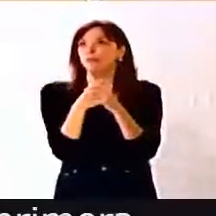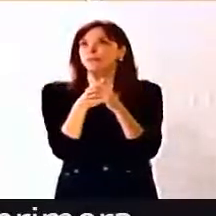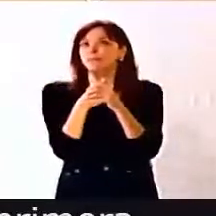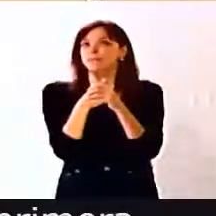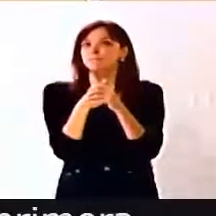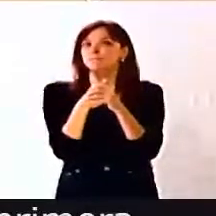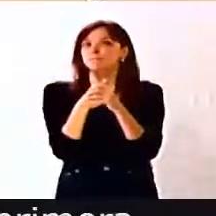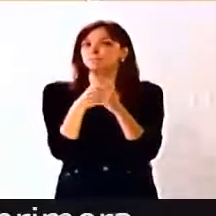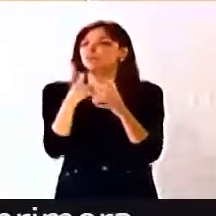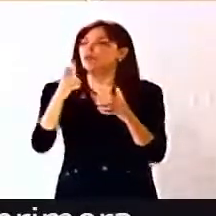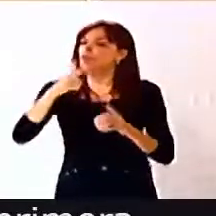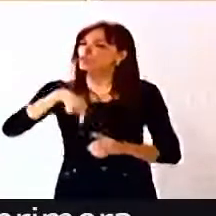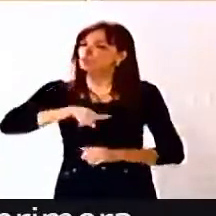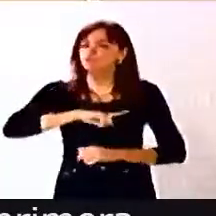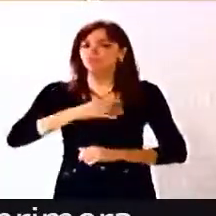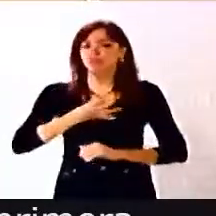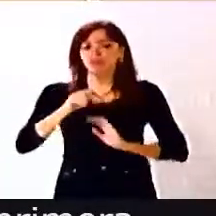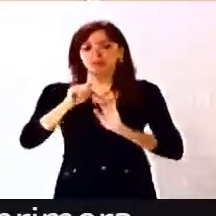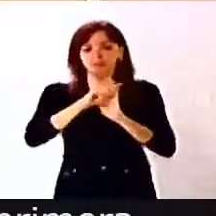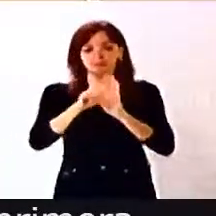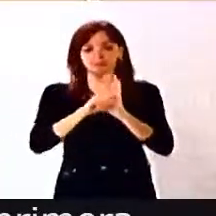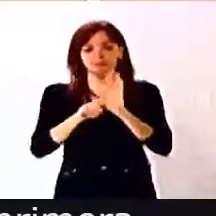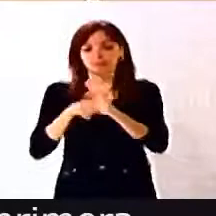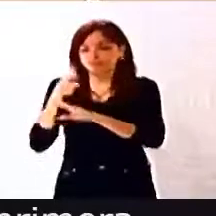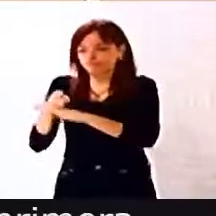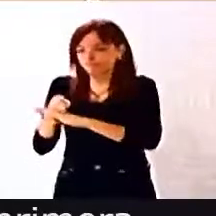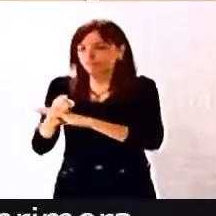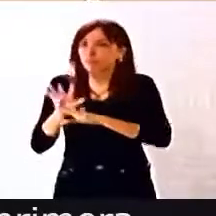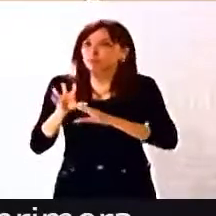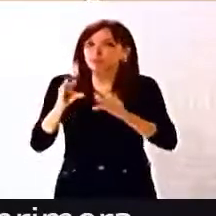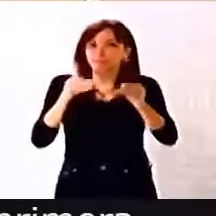tenemos que ser flexibles en las medidas,